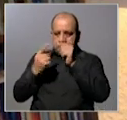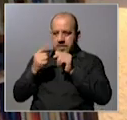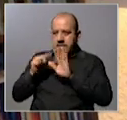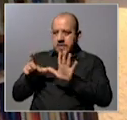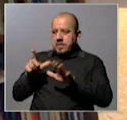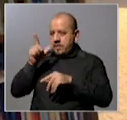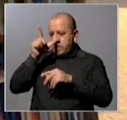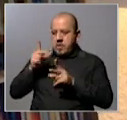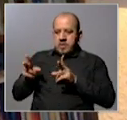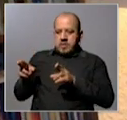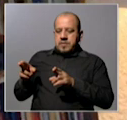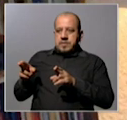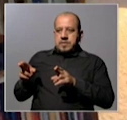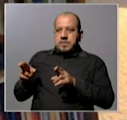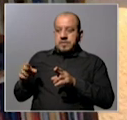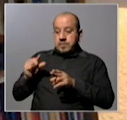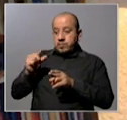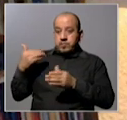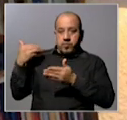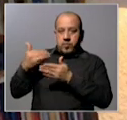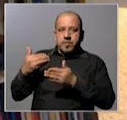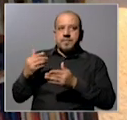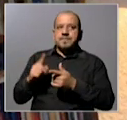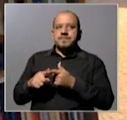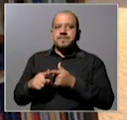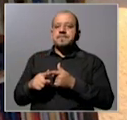17, o sea, es muy, muy próximo en el tiempo, ¿no?